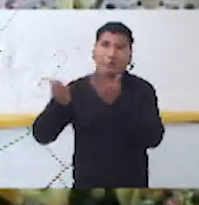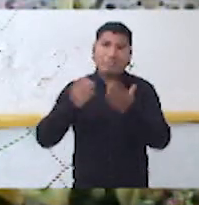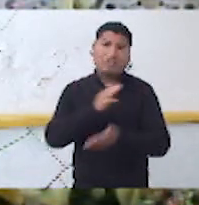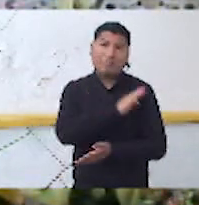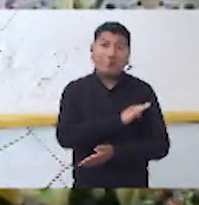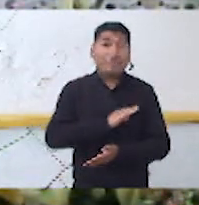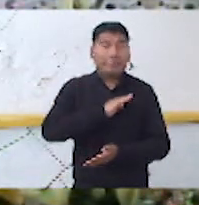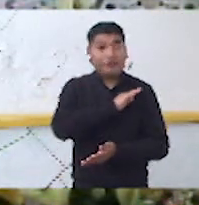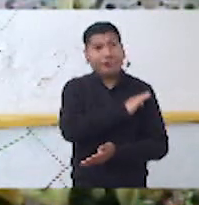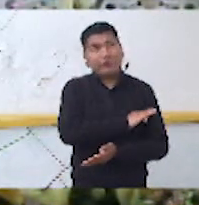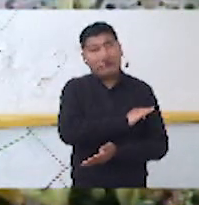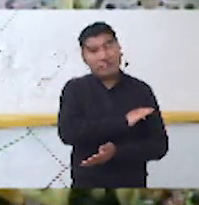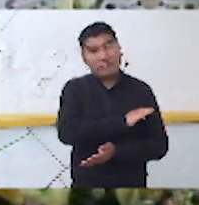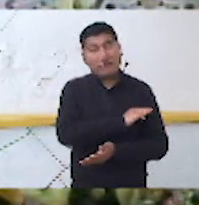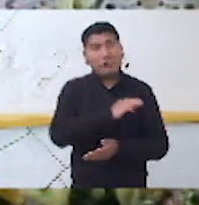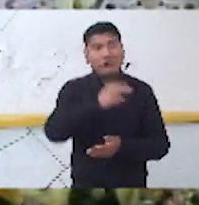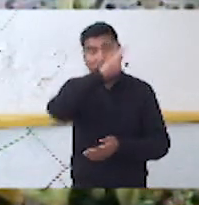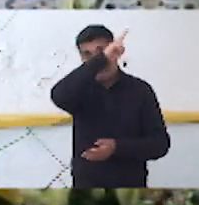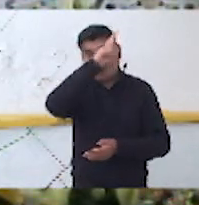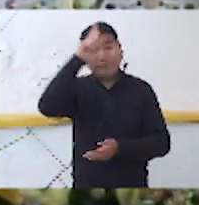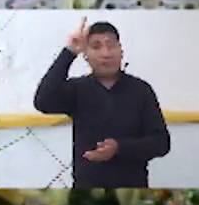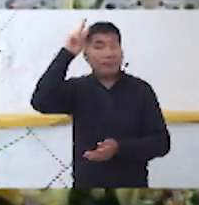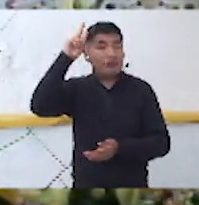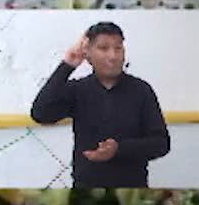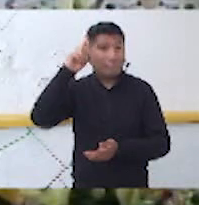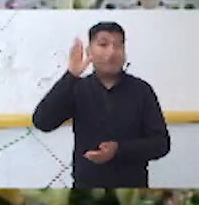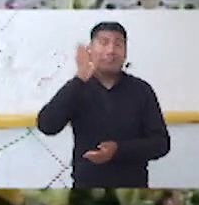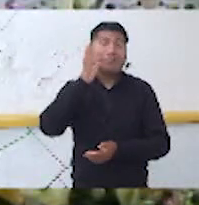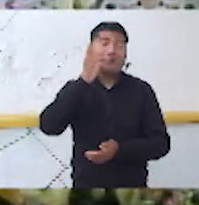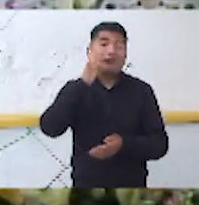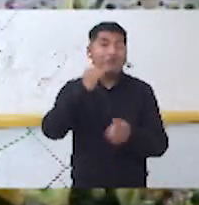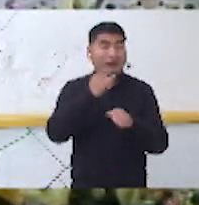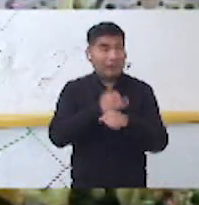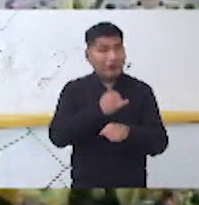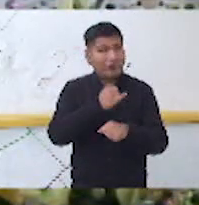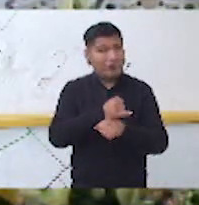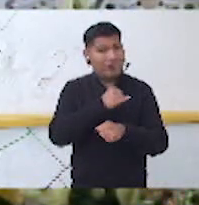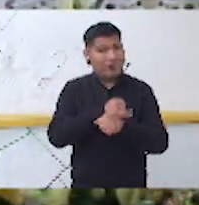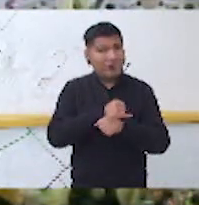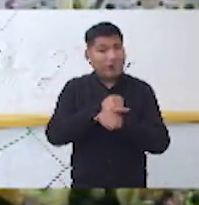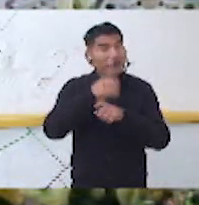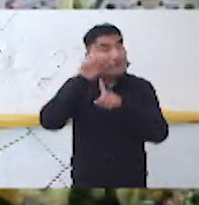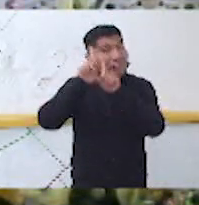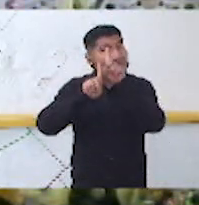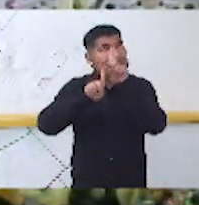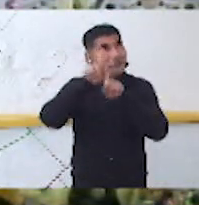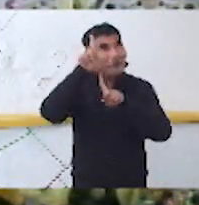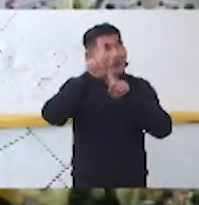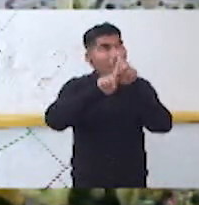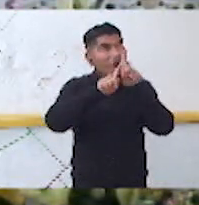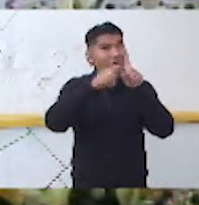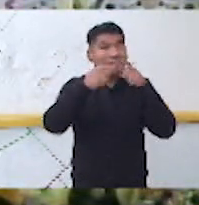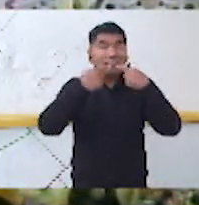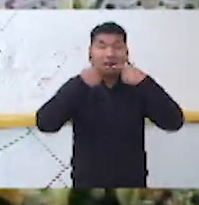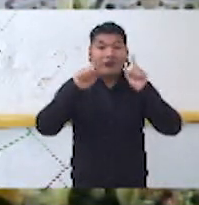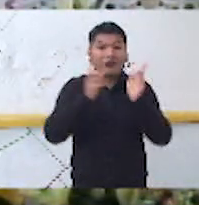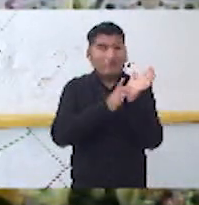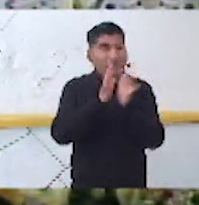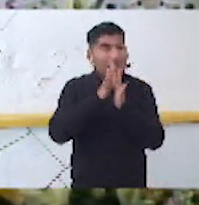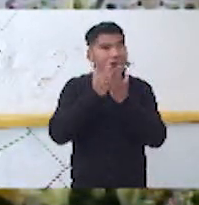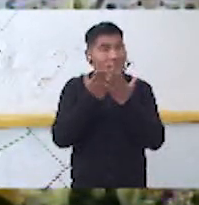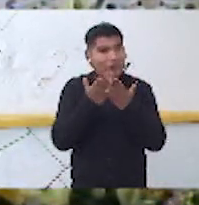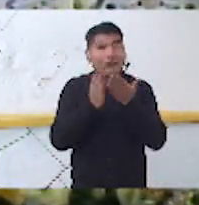misión. Y que la Virgen María, Madre de la Iglesia y estrella de la evangelización,